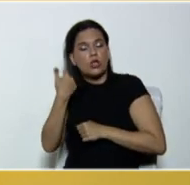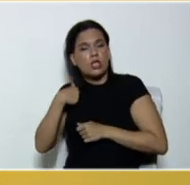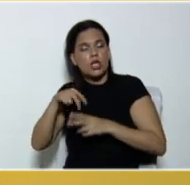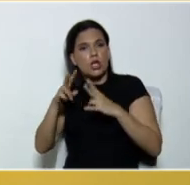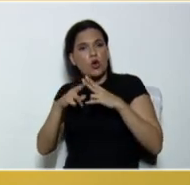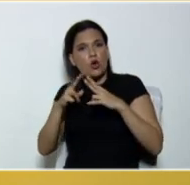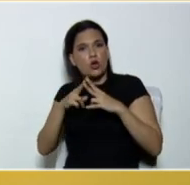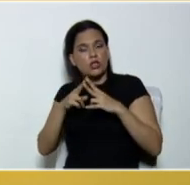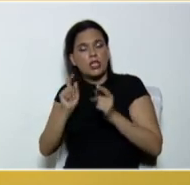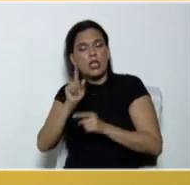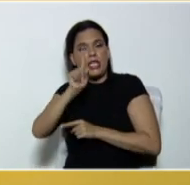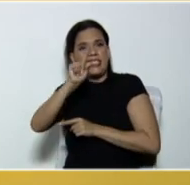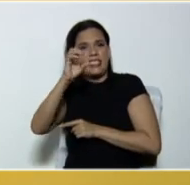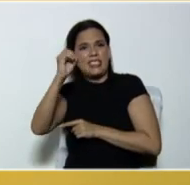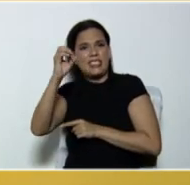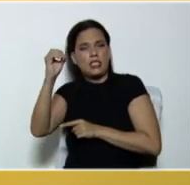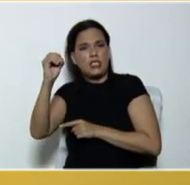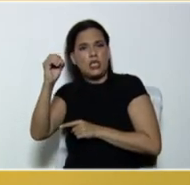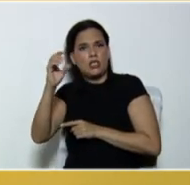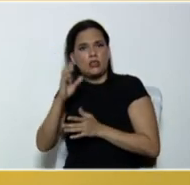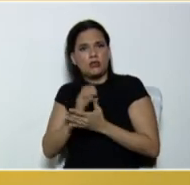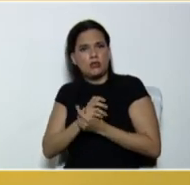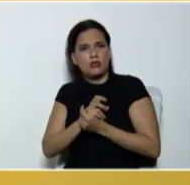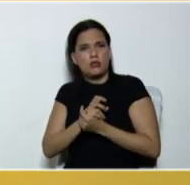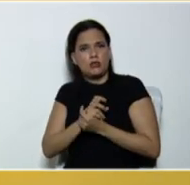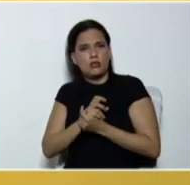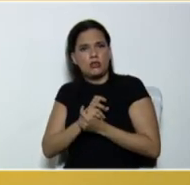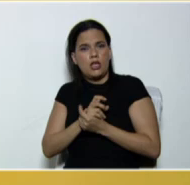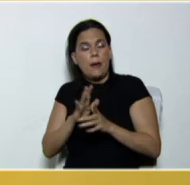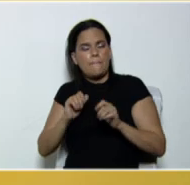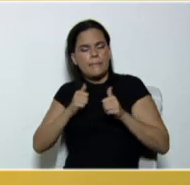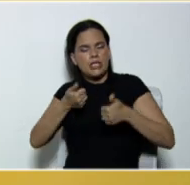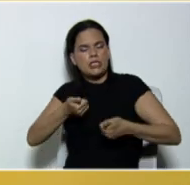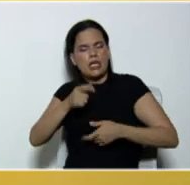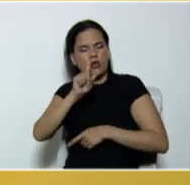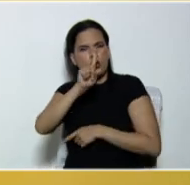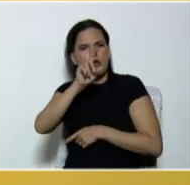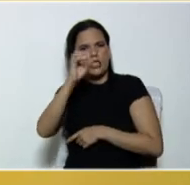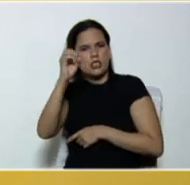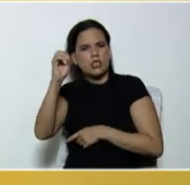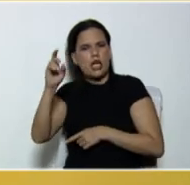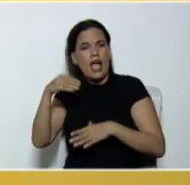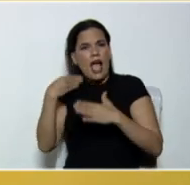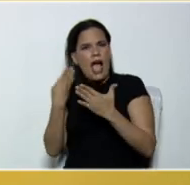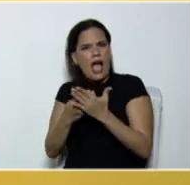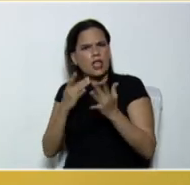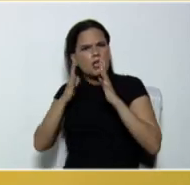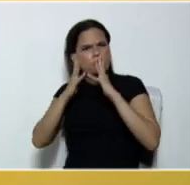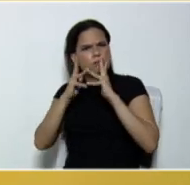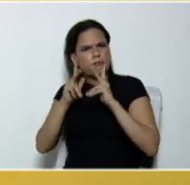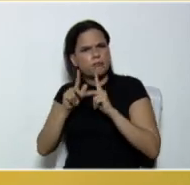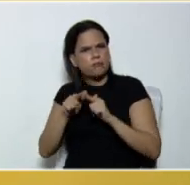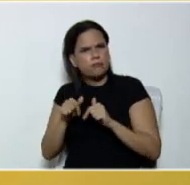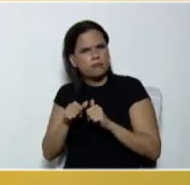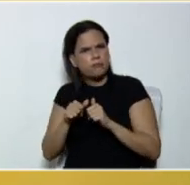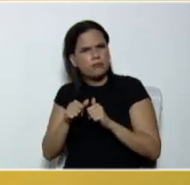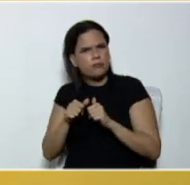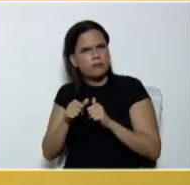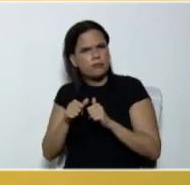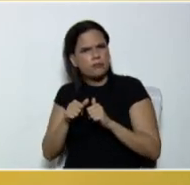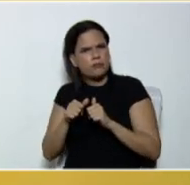conocer el número 100, o mejor dicho, desde el número 100 hasta el número